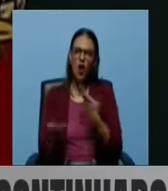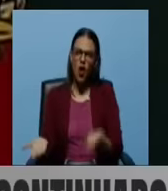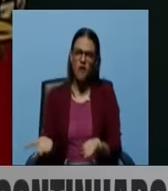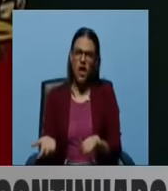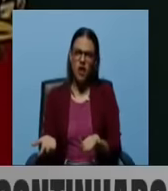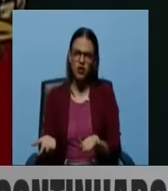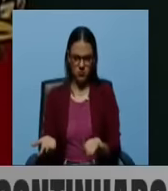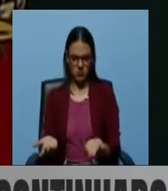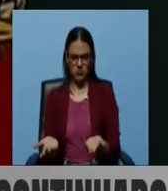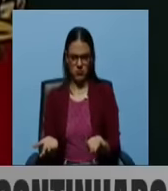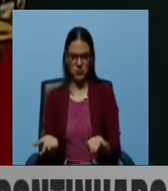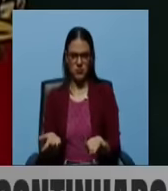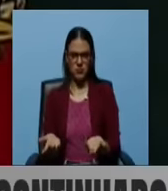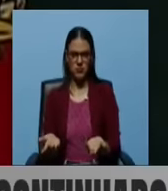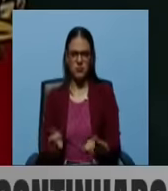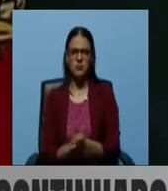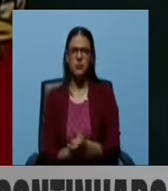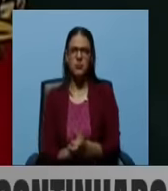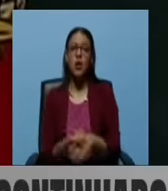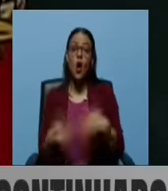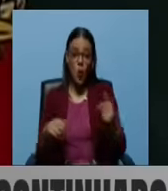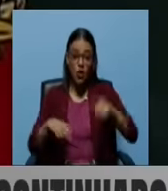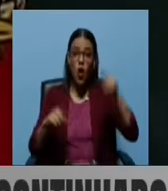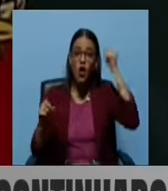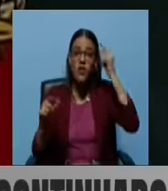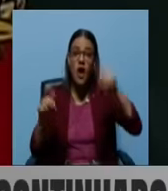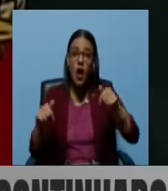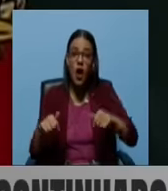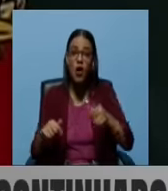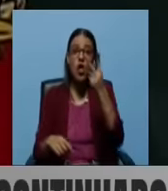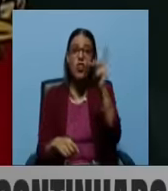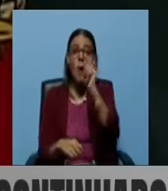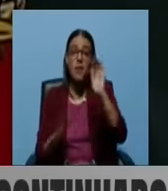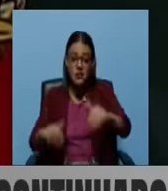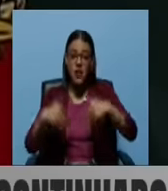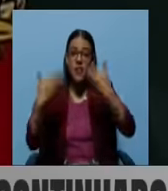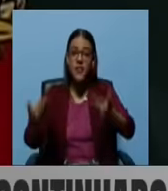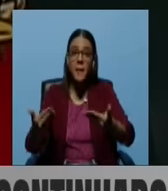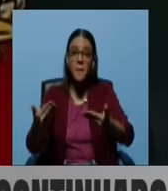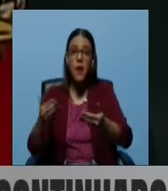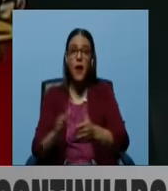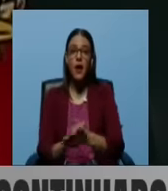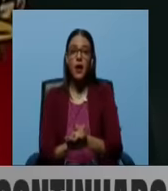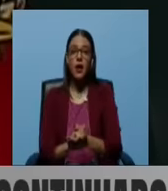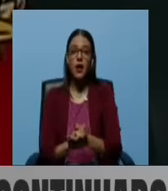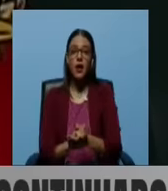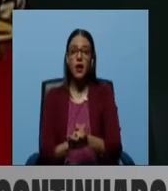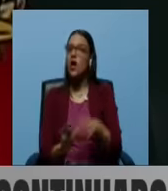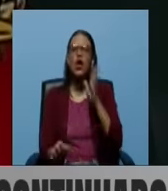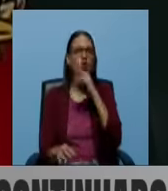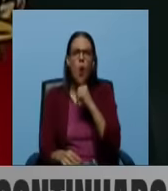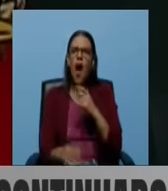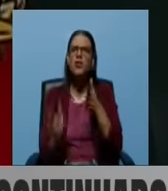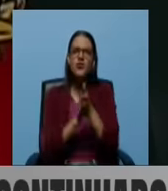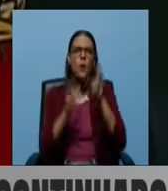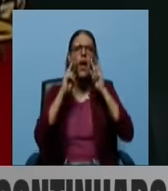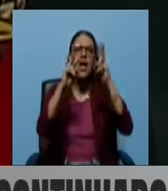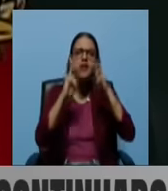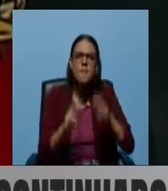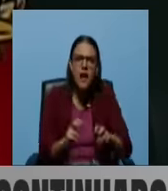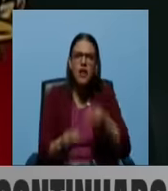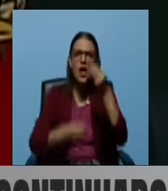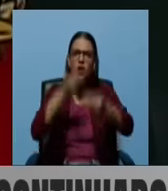Cuando, hasta hoy día, 2 meses después, no hay ninguna investigación